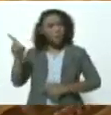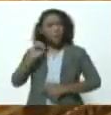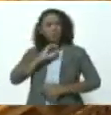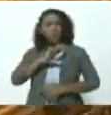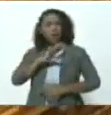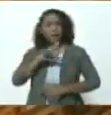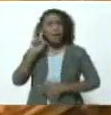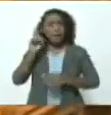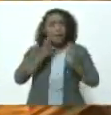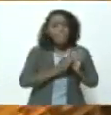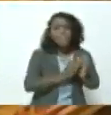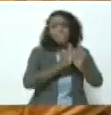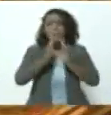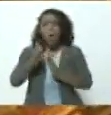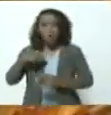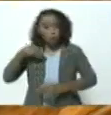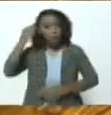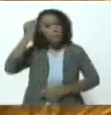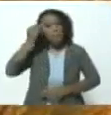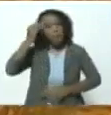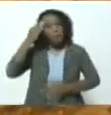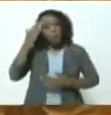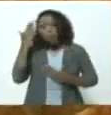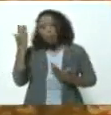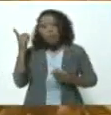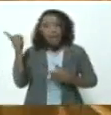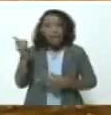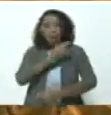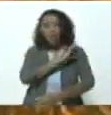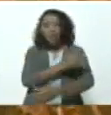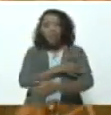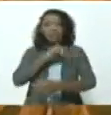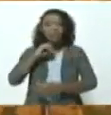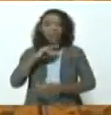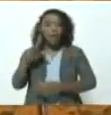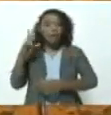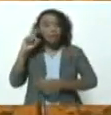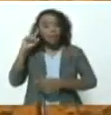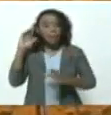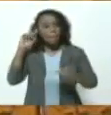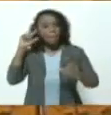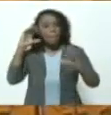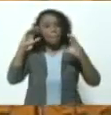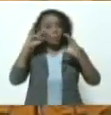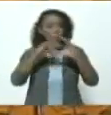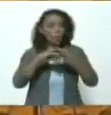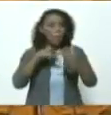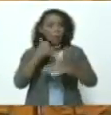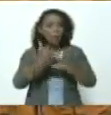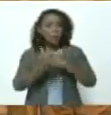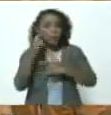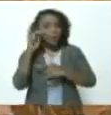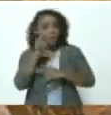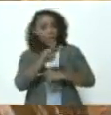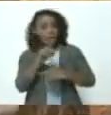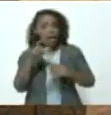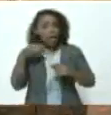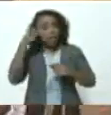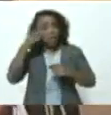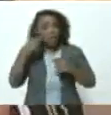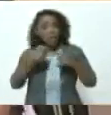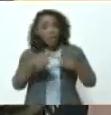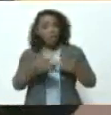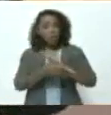traslada. Yo creo, no sé, que esa fuerza histórica se traslada a la serie, ¿no? Porque como actor